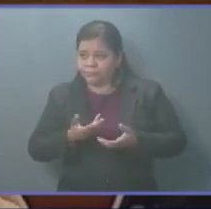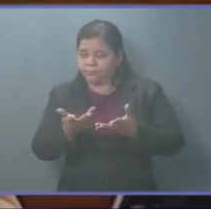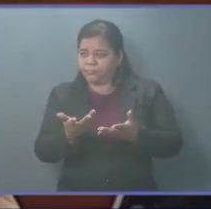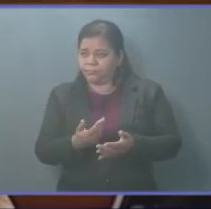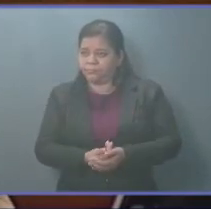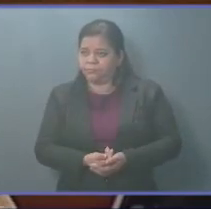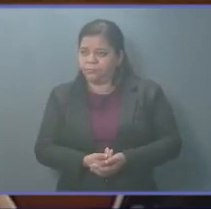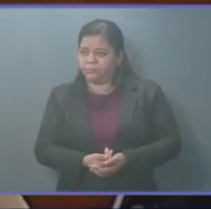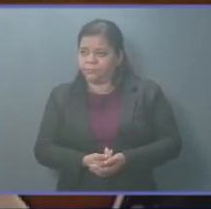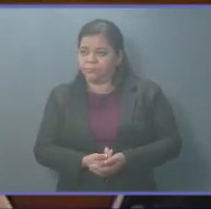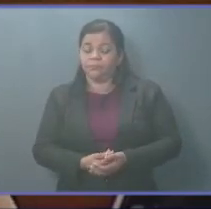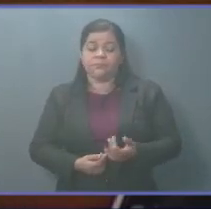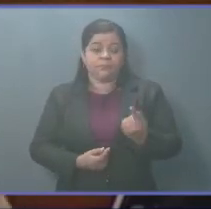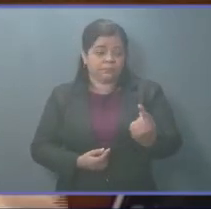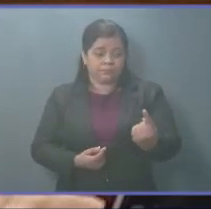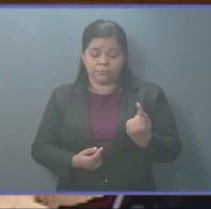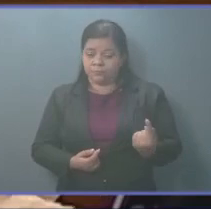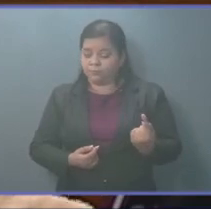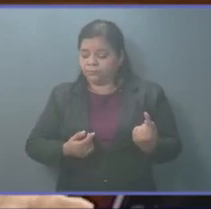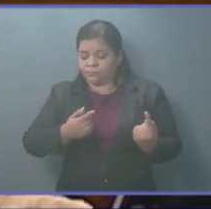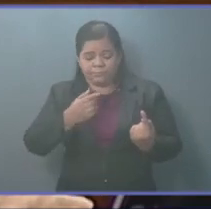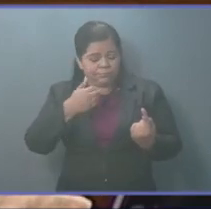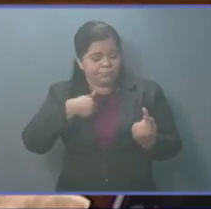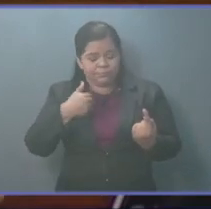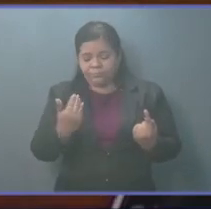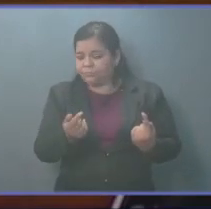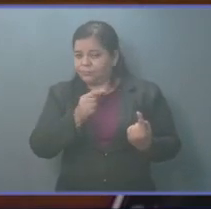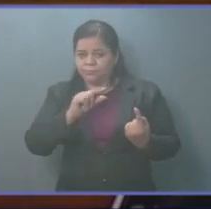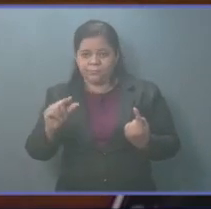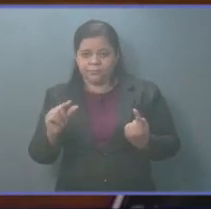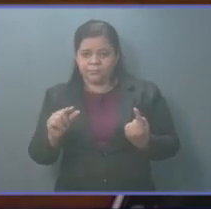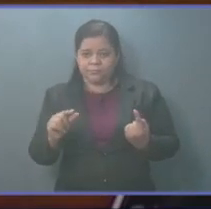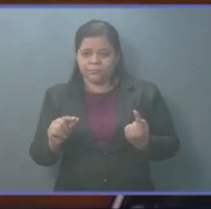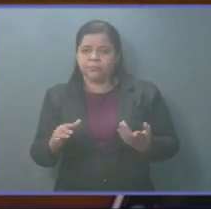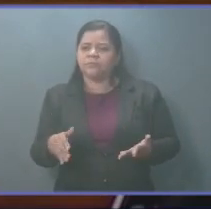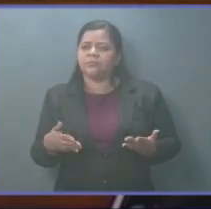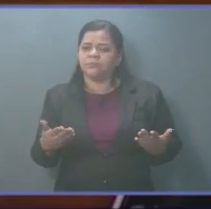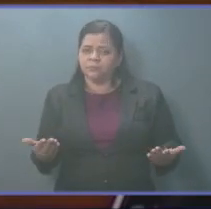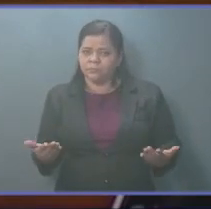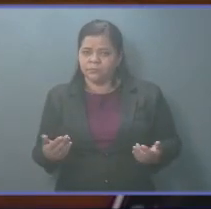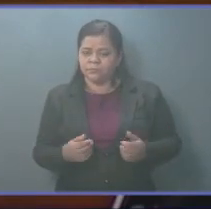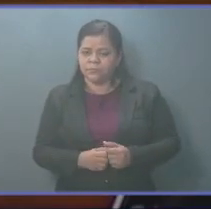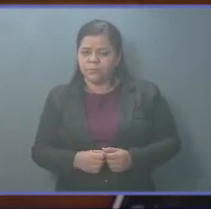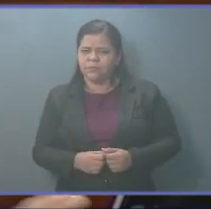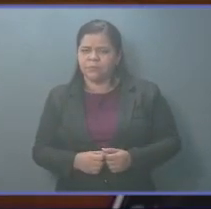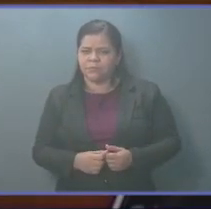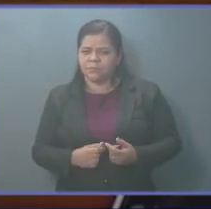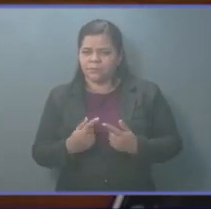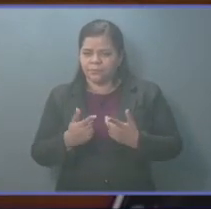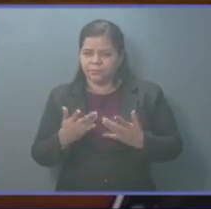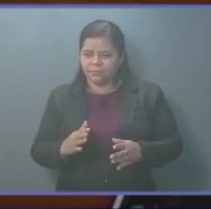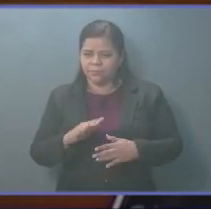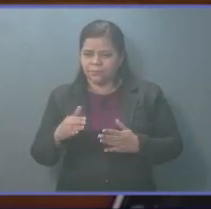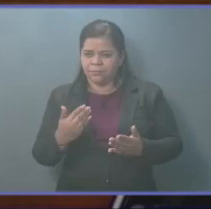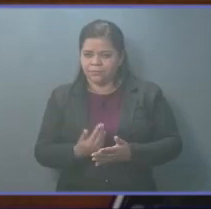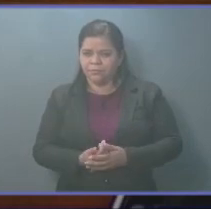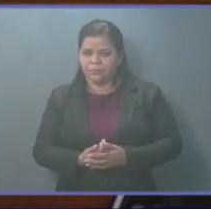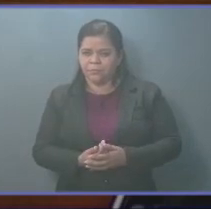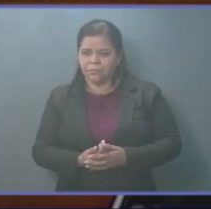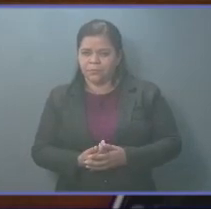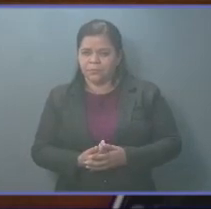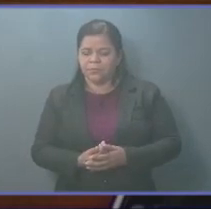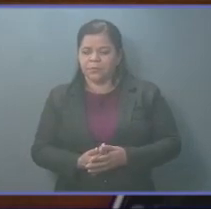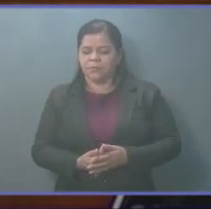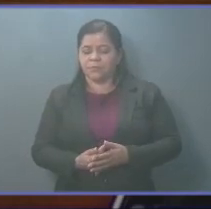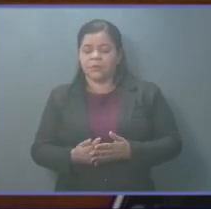que esa persona no tiene nombre, porque no he podido escuchar en la respuesta el nombre de